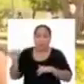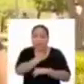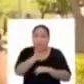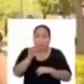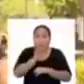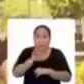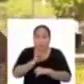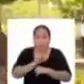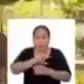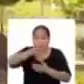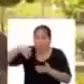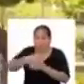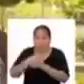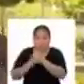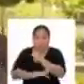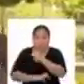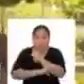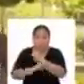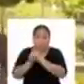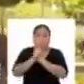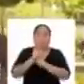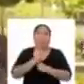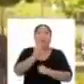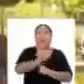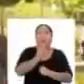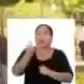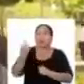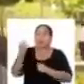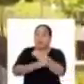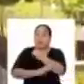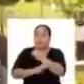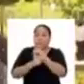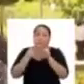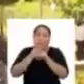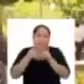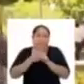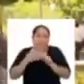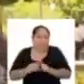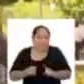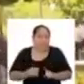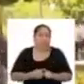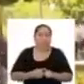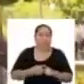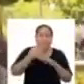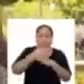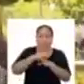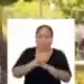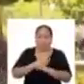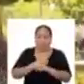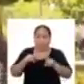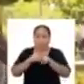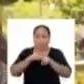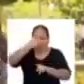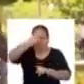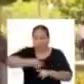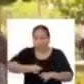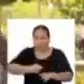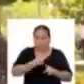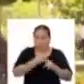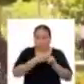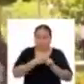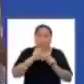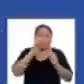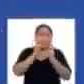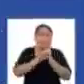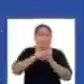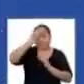resultados. Esto se debe a que cada país tiene una realidad distinta. Incluso dentro de cada uno existen muchas realidades, como por ejemplo